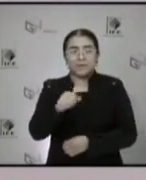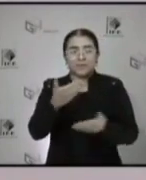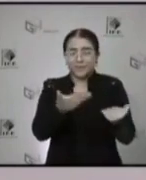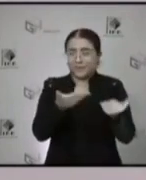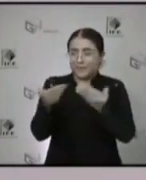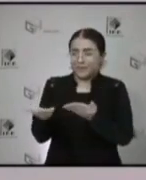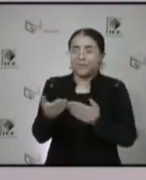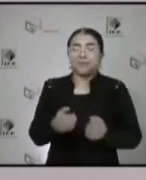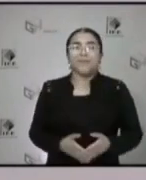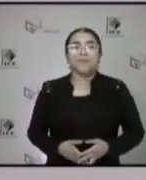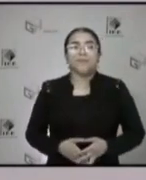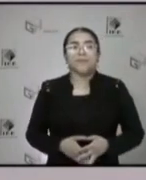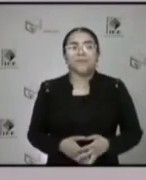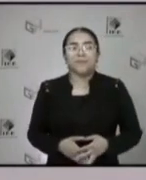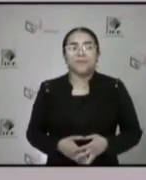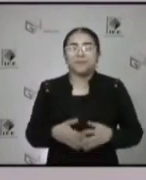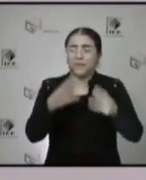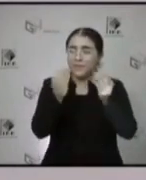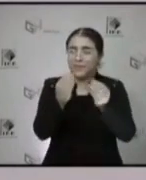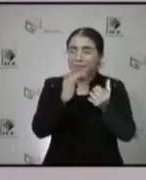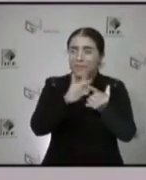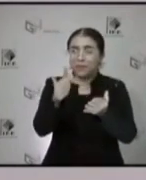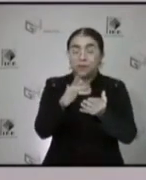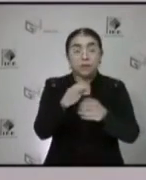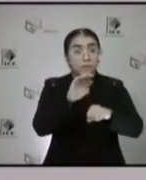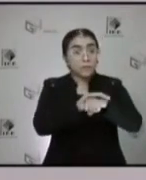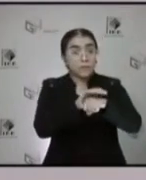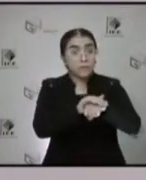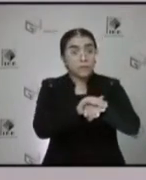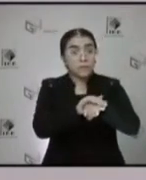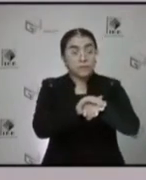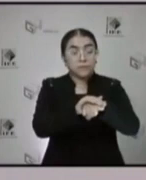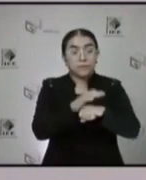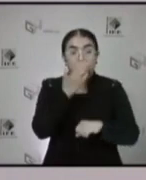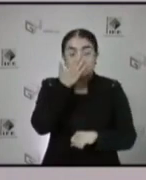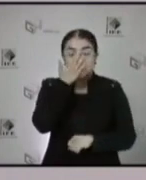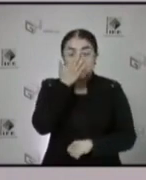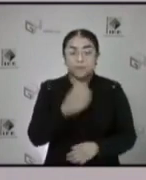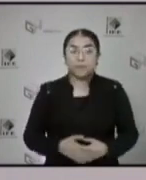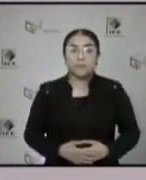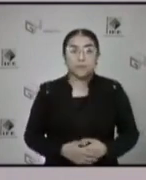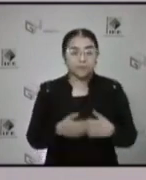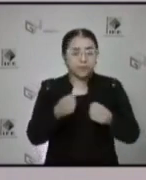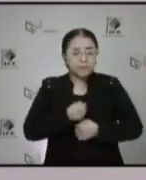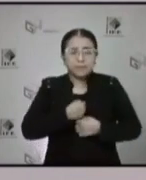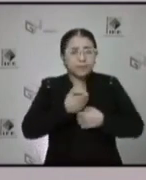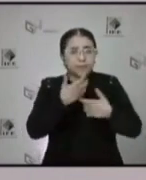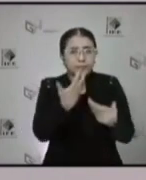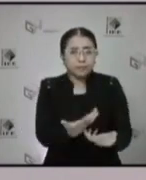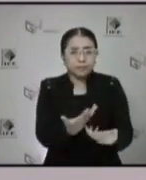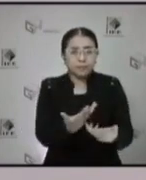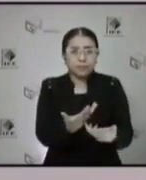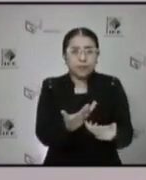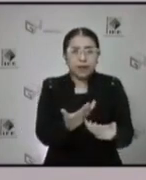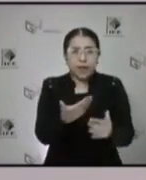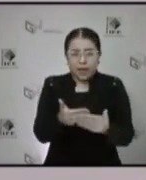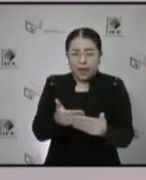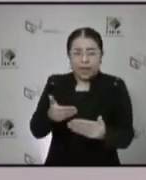gracias. Amigas y amigos, quiero expresar antes del